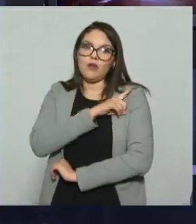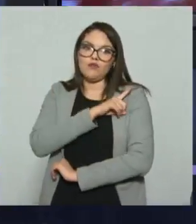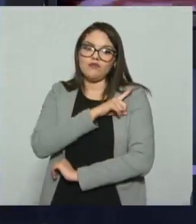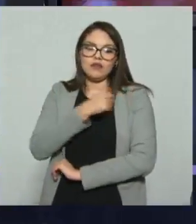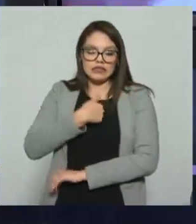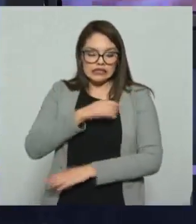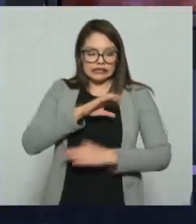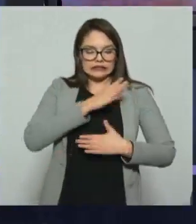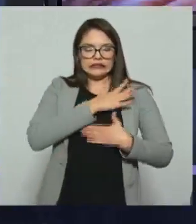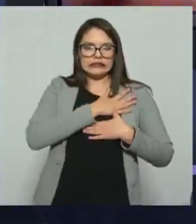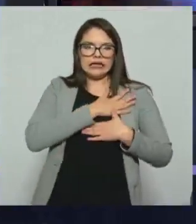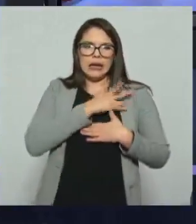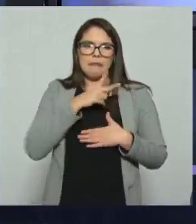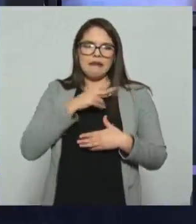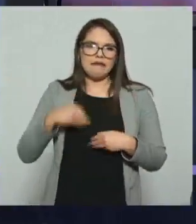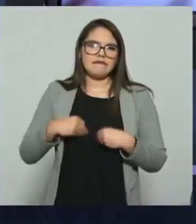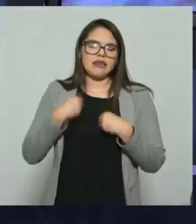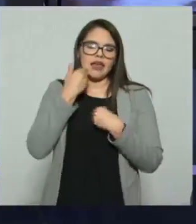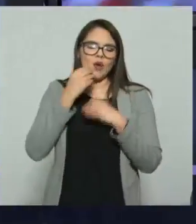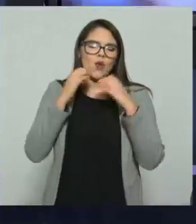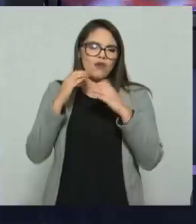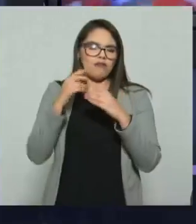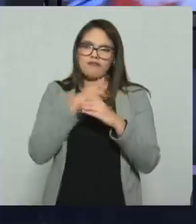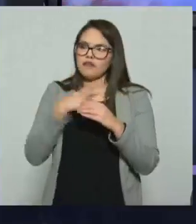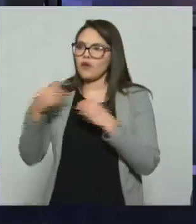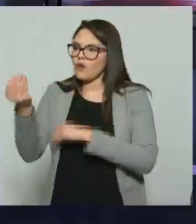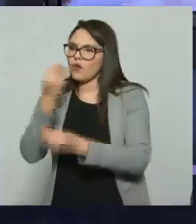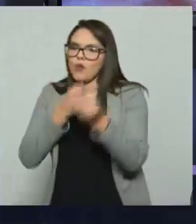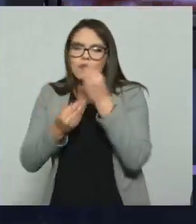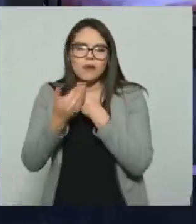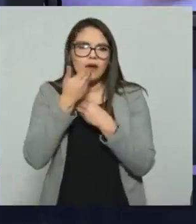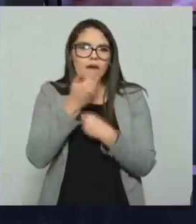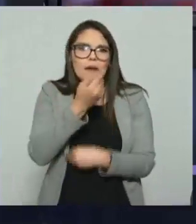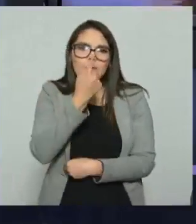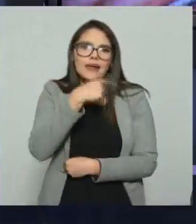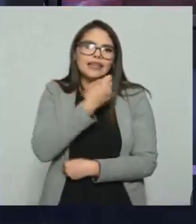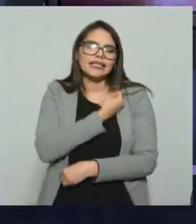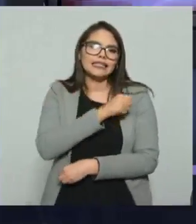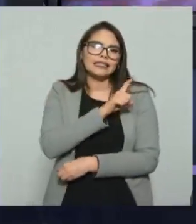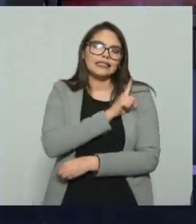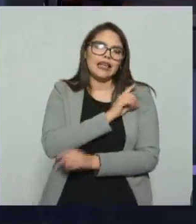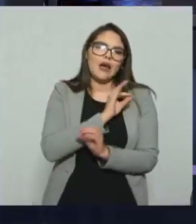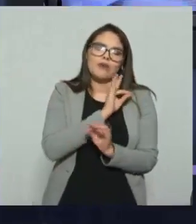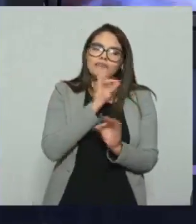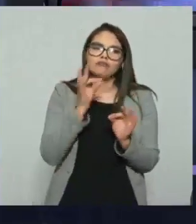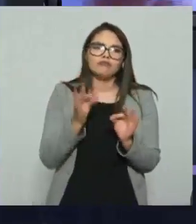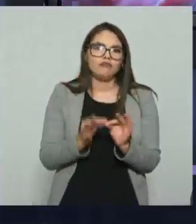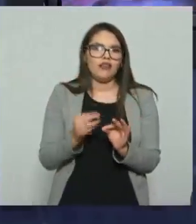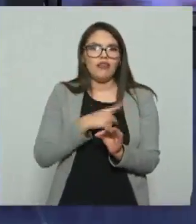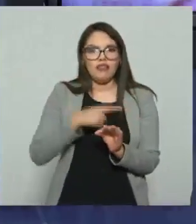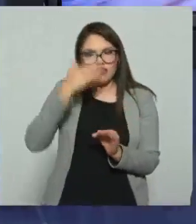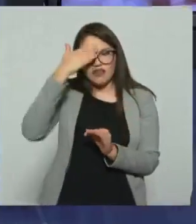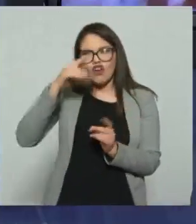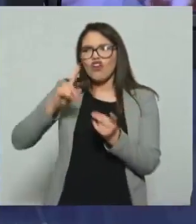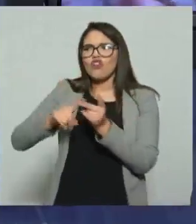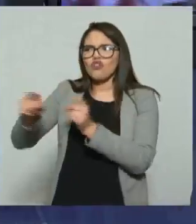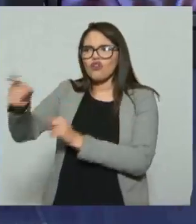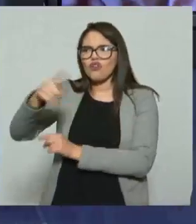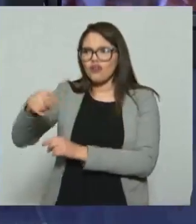tenemos que darle a nuestro cuerpo los mejores nutrientes para estar sanos, y parte de esto conlleva estar conscientes de dónde viene